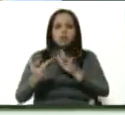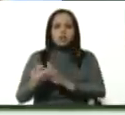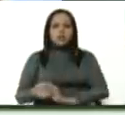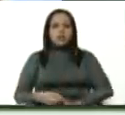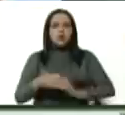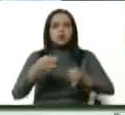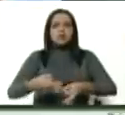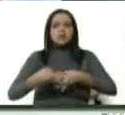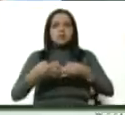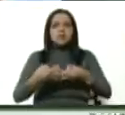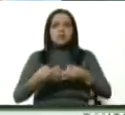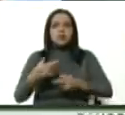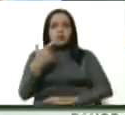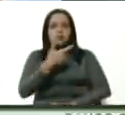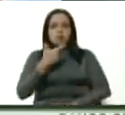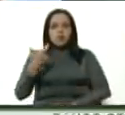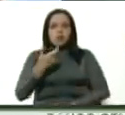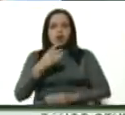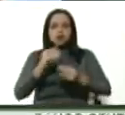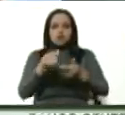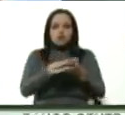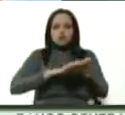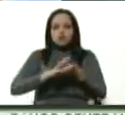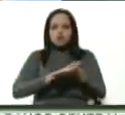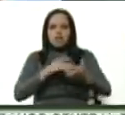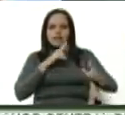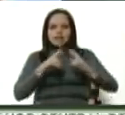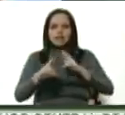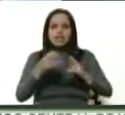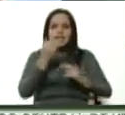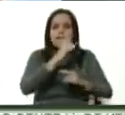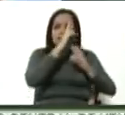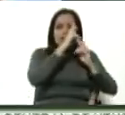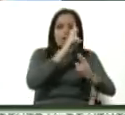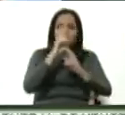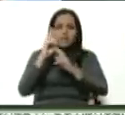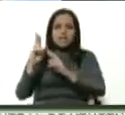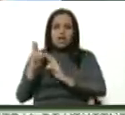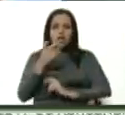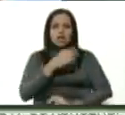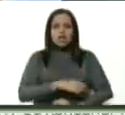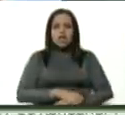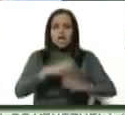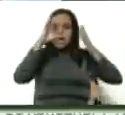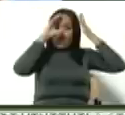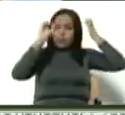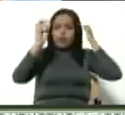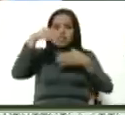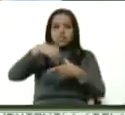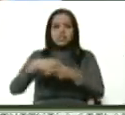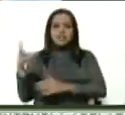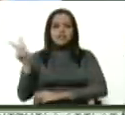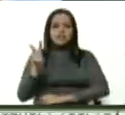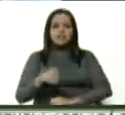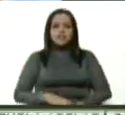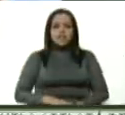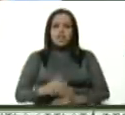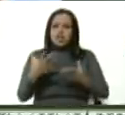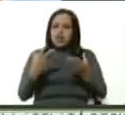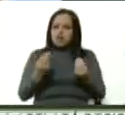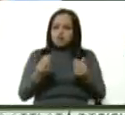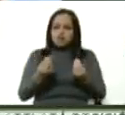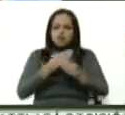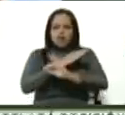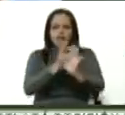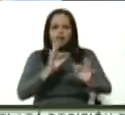apostando por la recomposición de las relaciones, ha respetado incluso la presencia diplomática de ellos en Venezuela. Yo creo que son muchos gestos los que ha